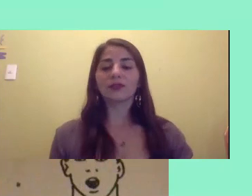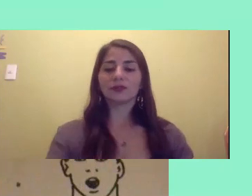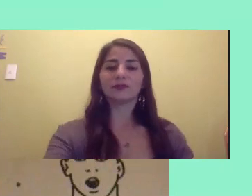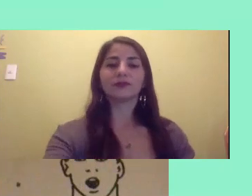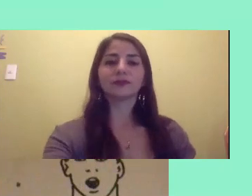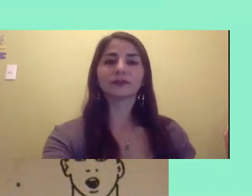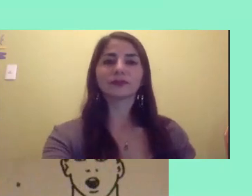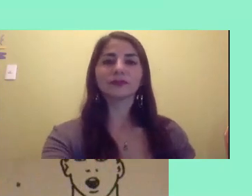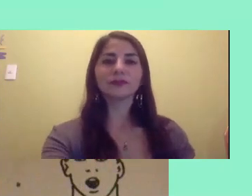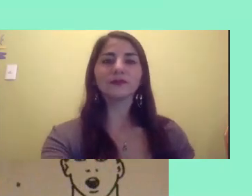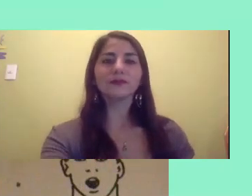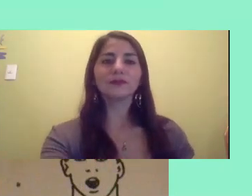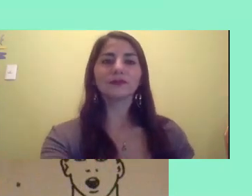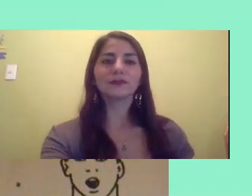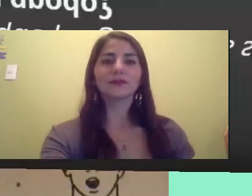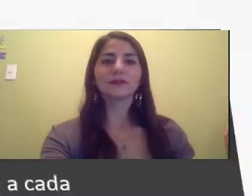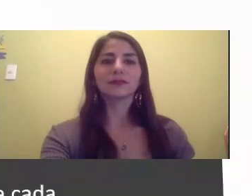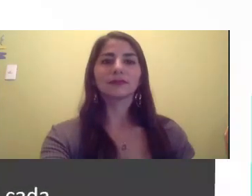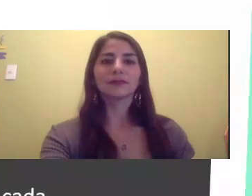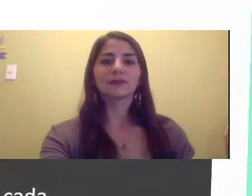2 hermanos,